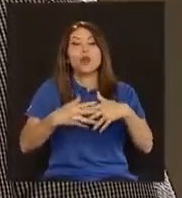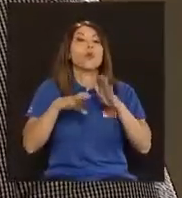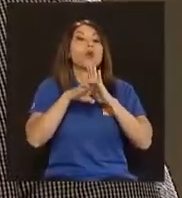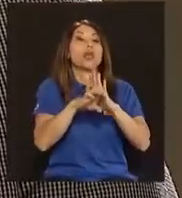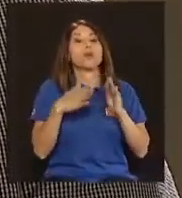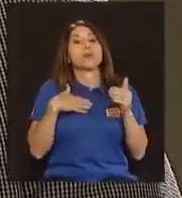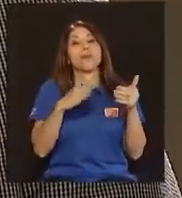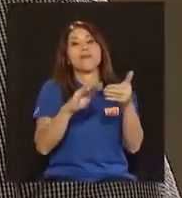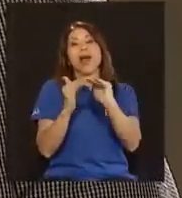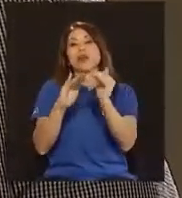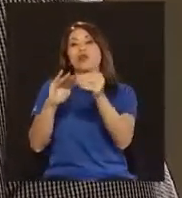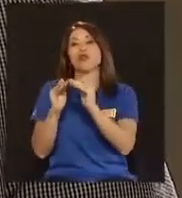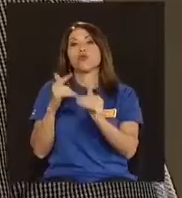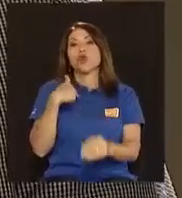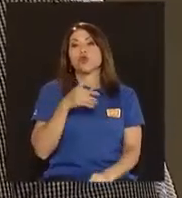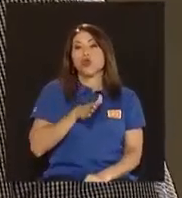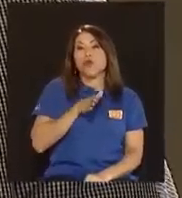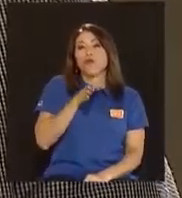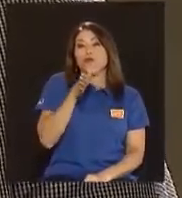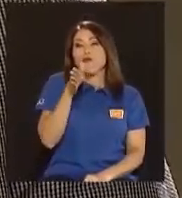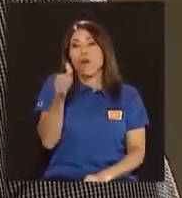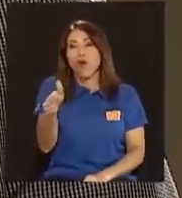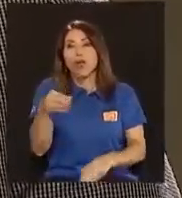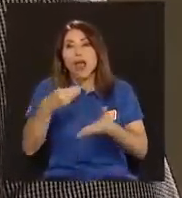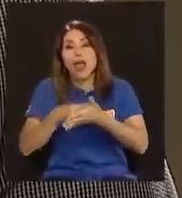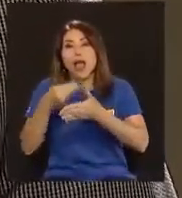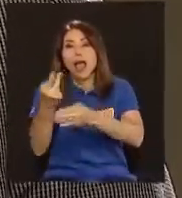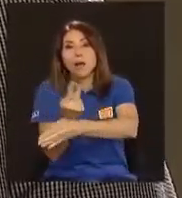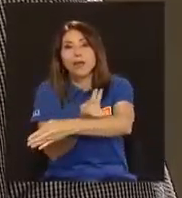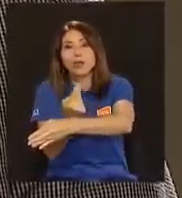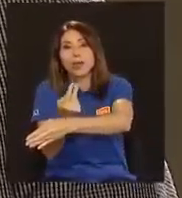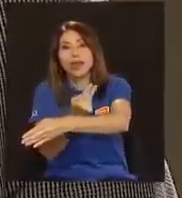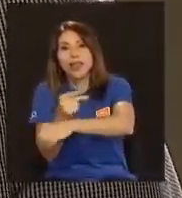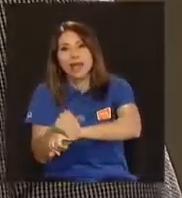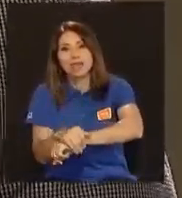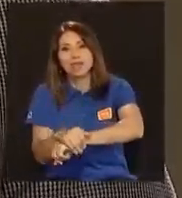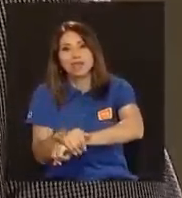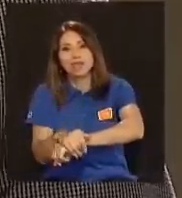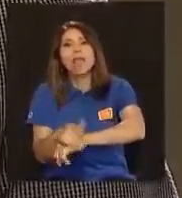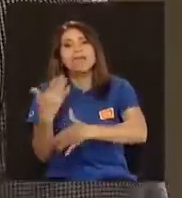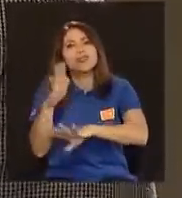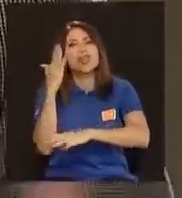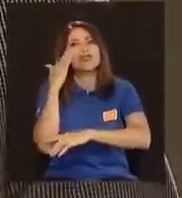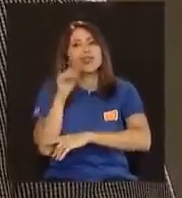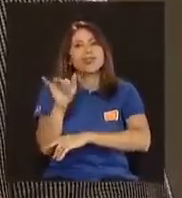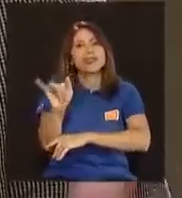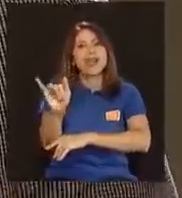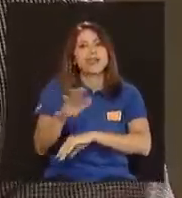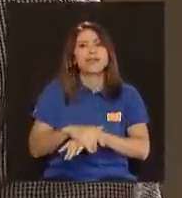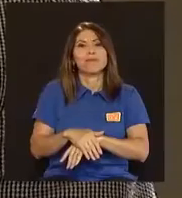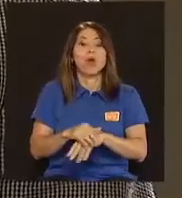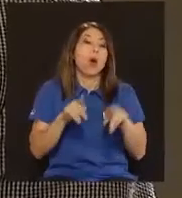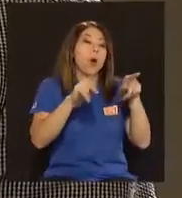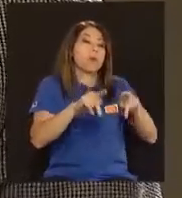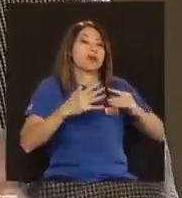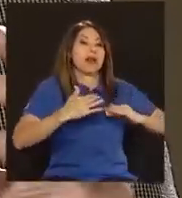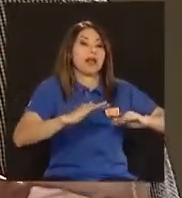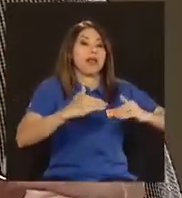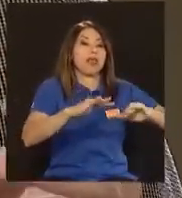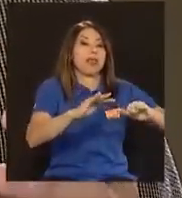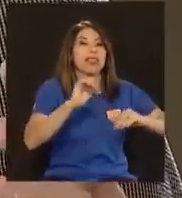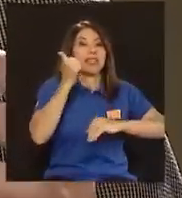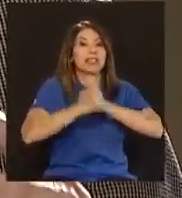barrio, pero ya sé que tenés 10 años de estar ahí, o sos un sastre, tenés 15 años de ser sastre, ya hay un